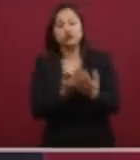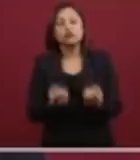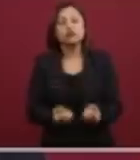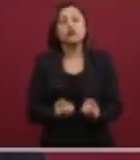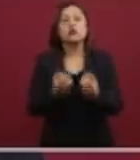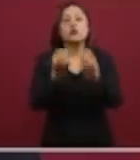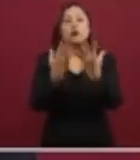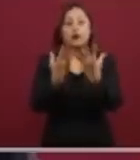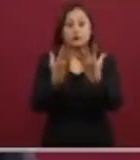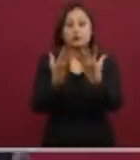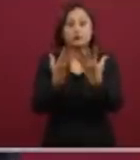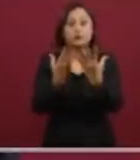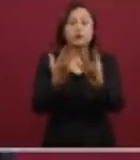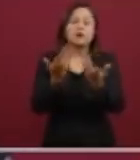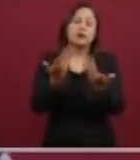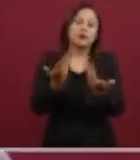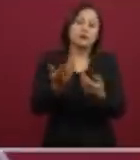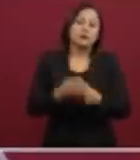desde